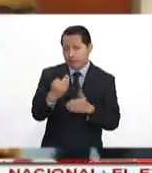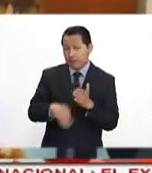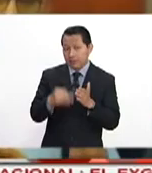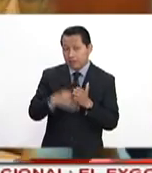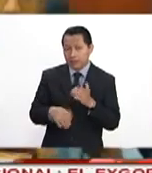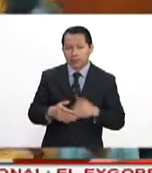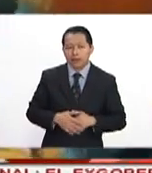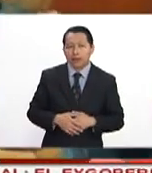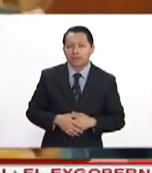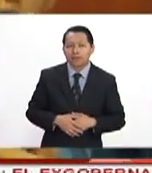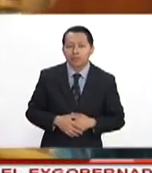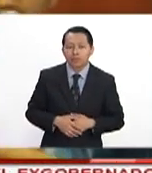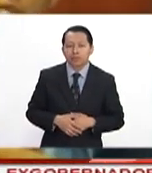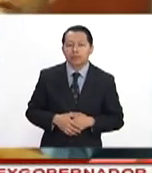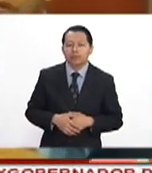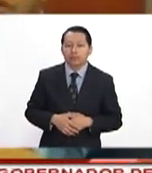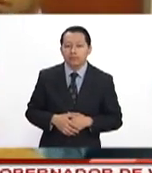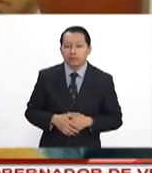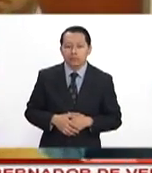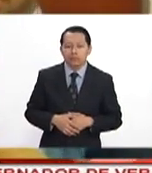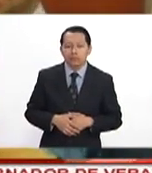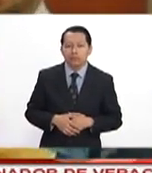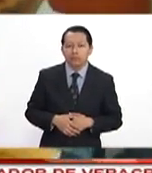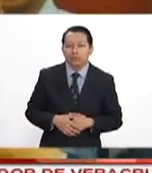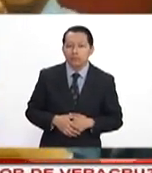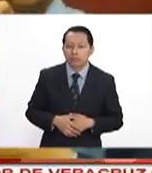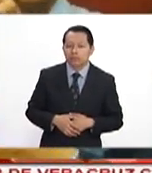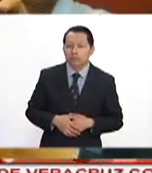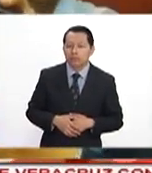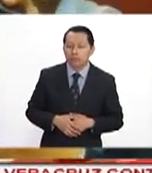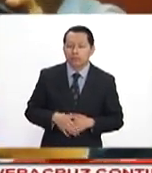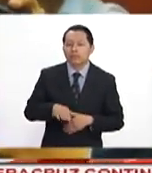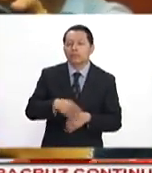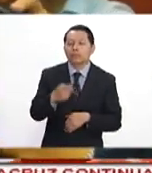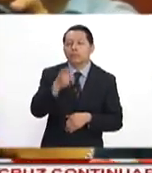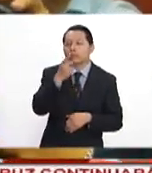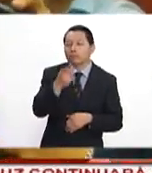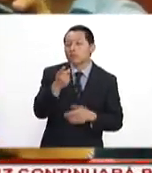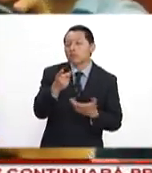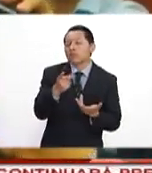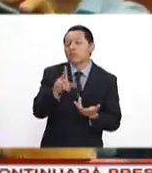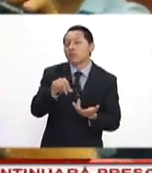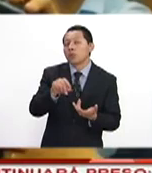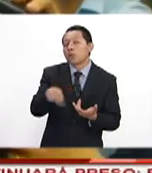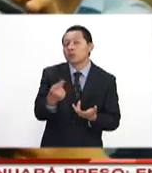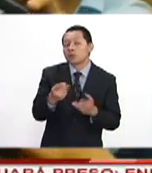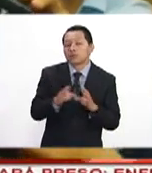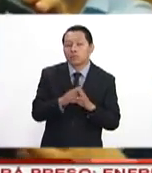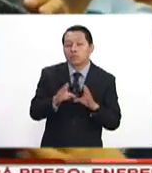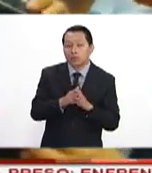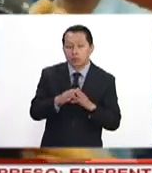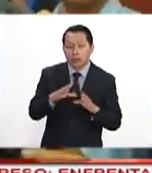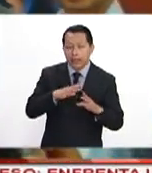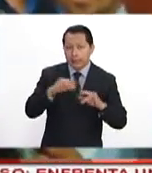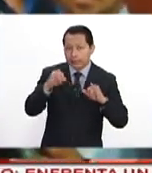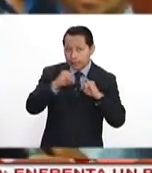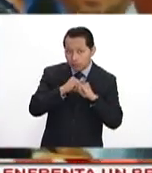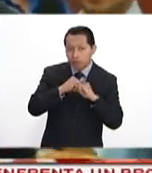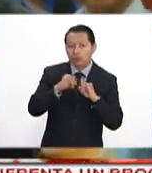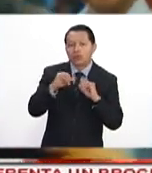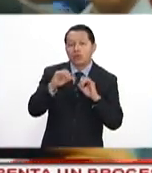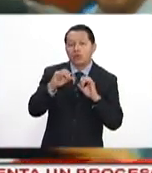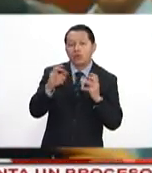Puede funcionar perfectamente porque finalmente no es una institución ni